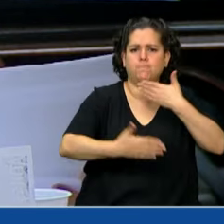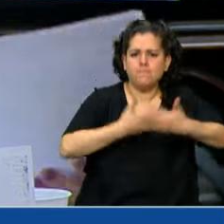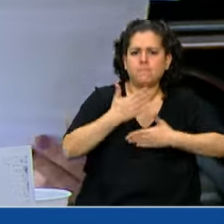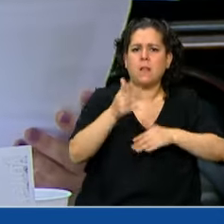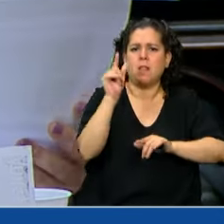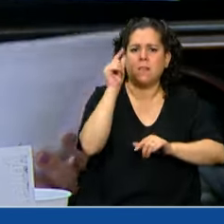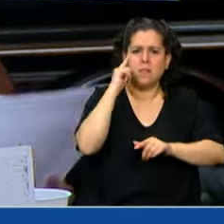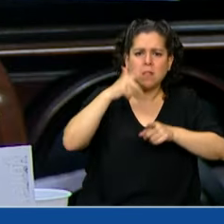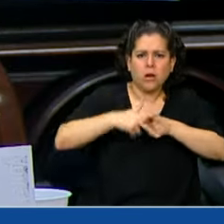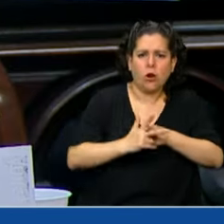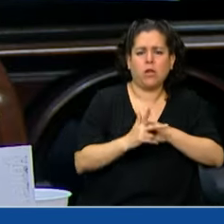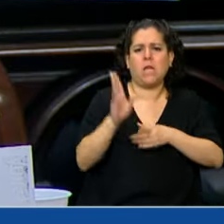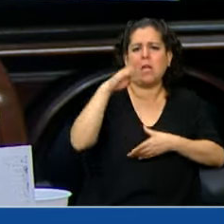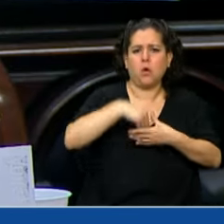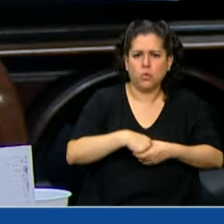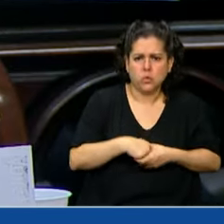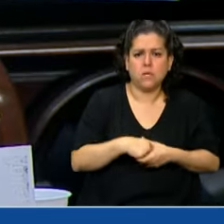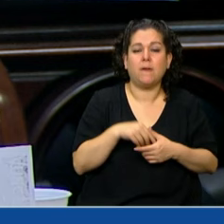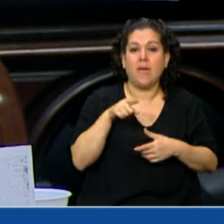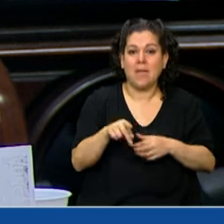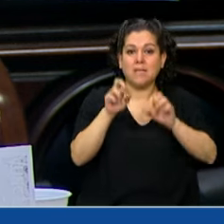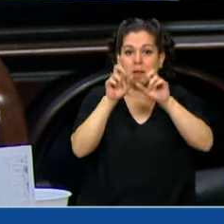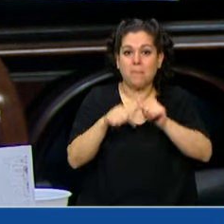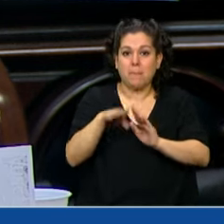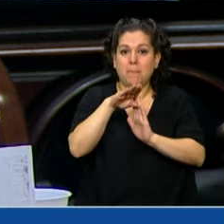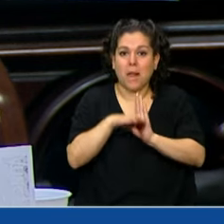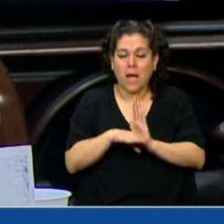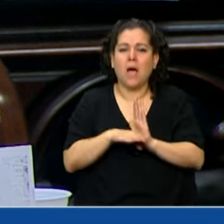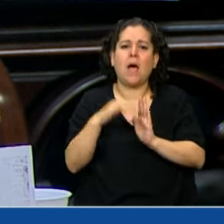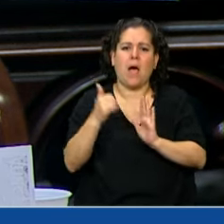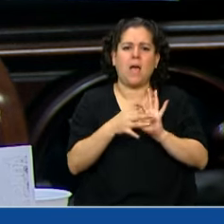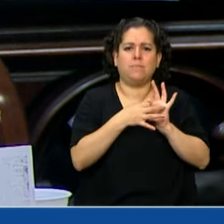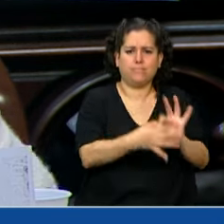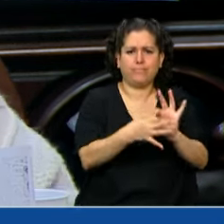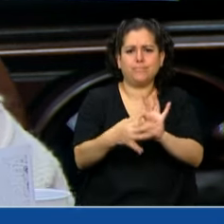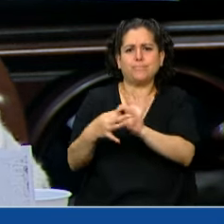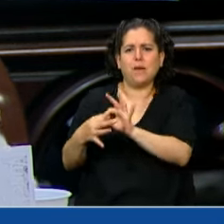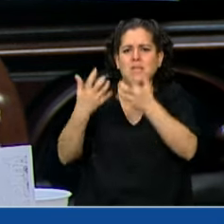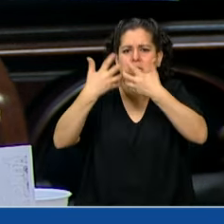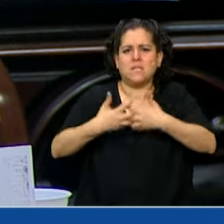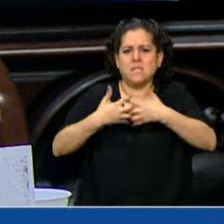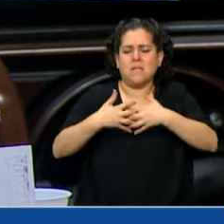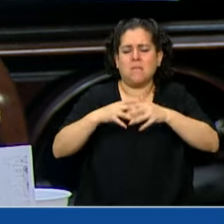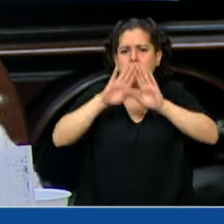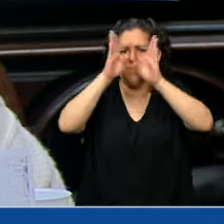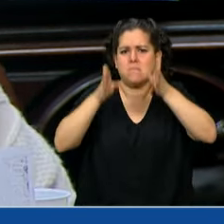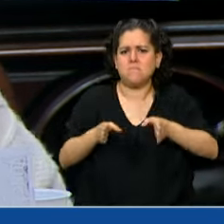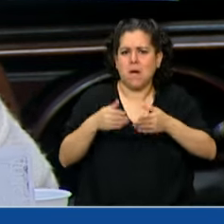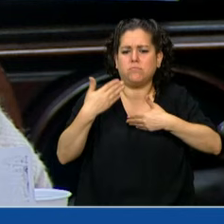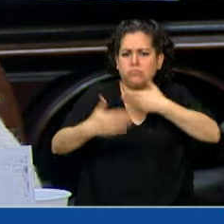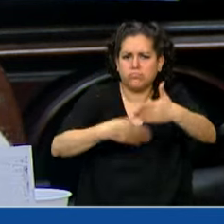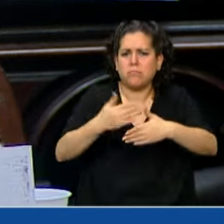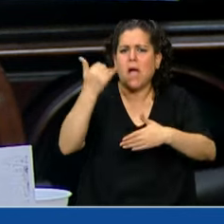tecnologías inclusivas este plan le da coherencia al sistema da sustentabilidad le da